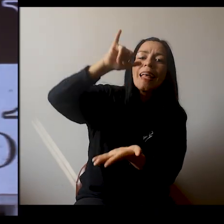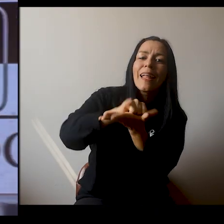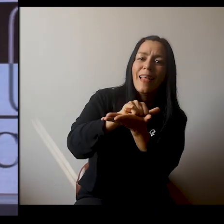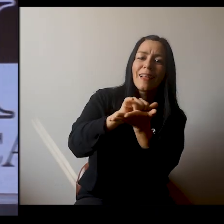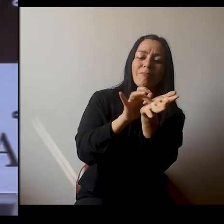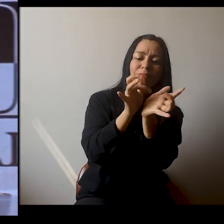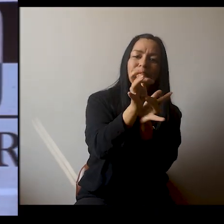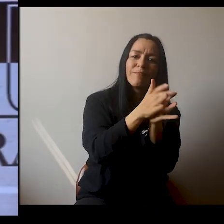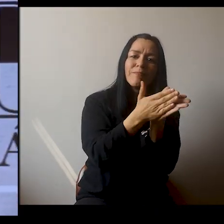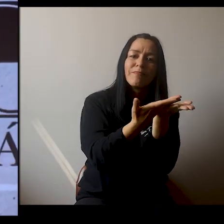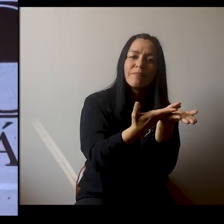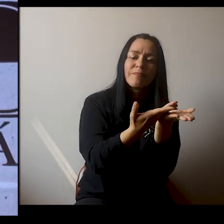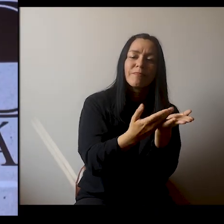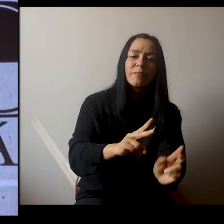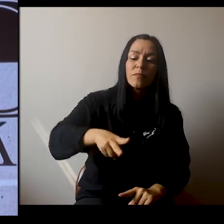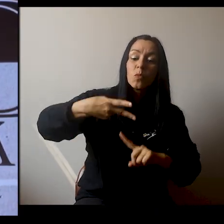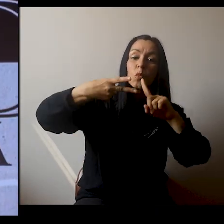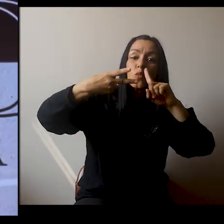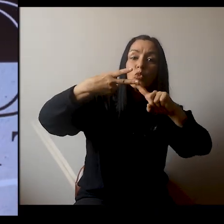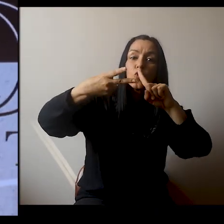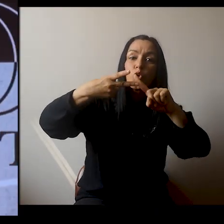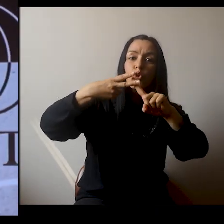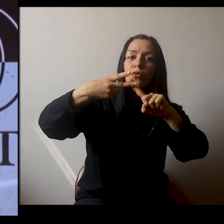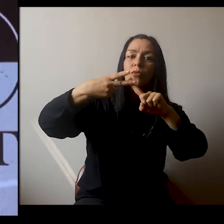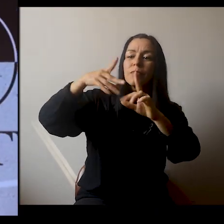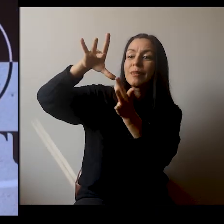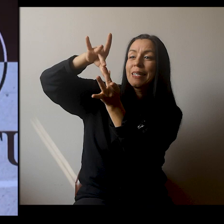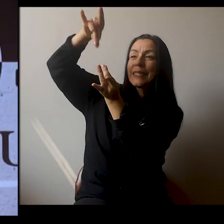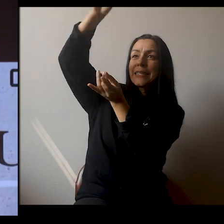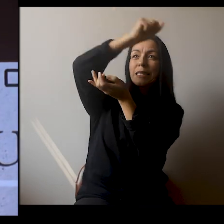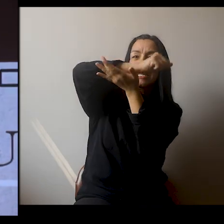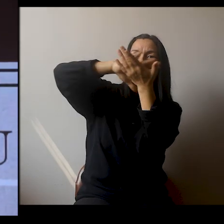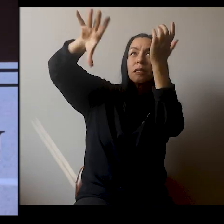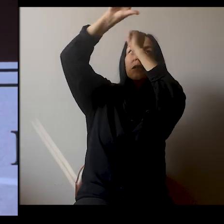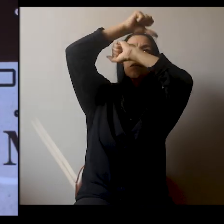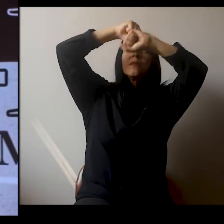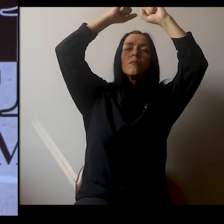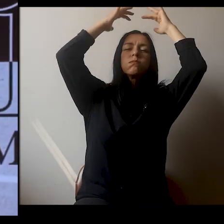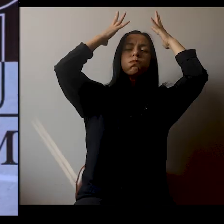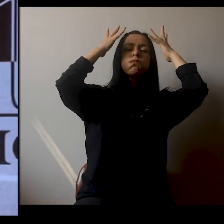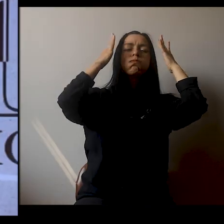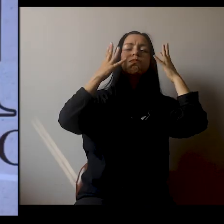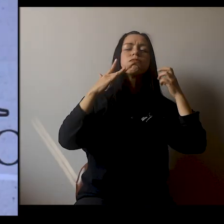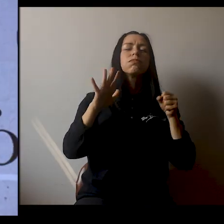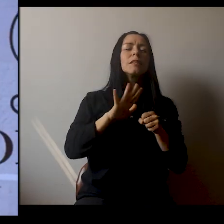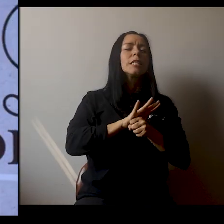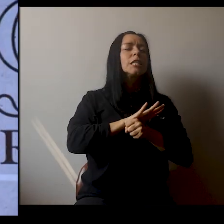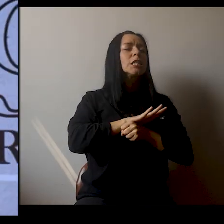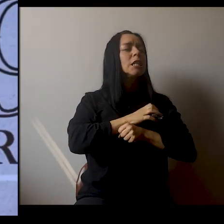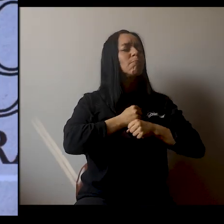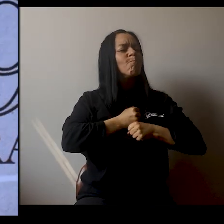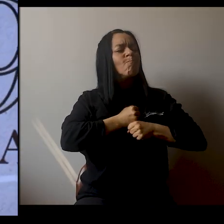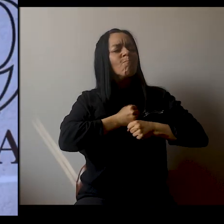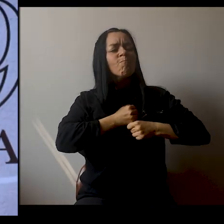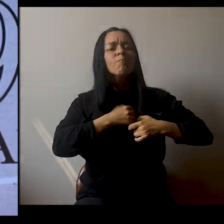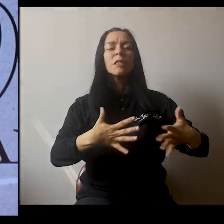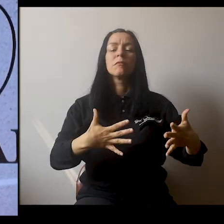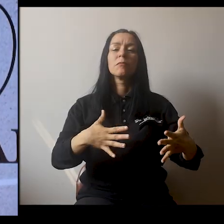primero es creer la palabra de Dios, pero lo siguiente es ser llenos del Espíritu